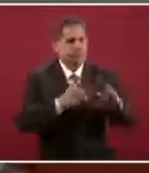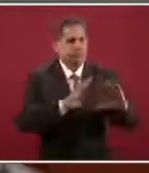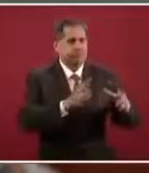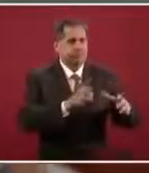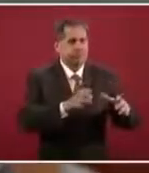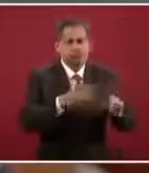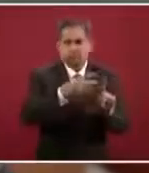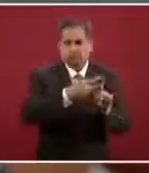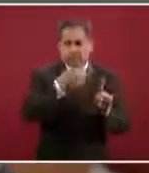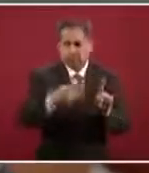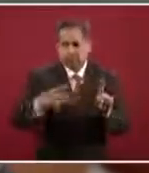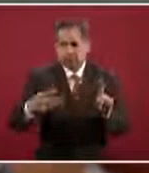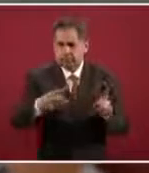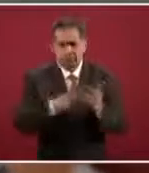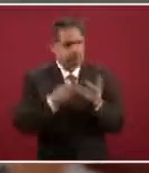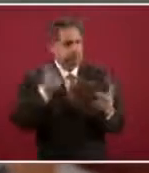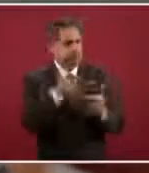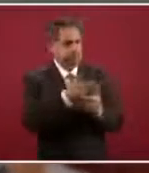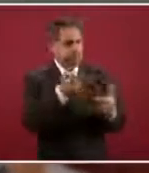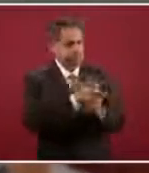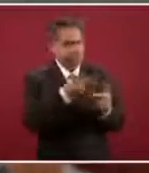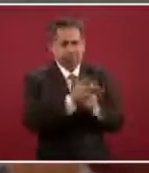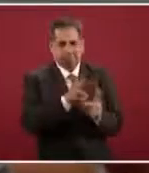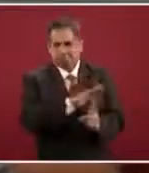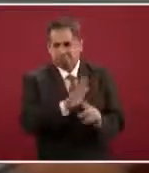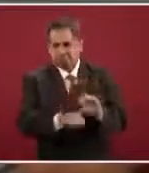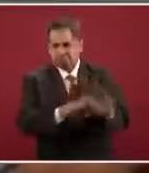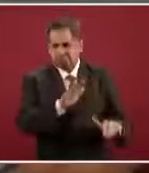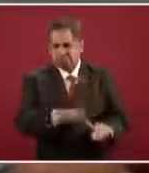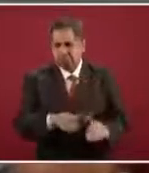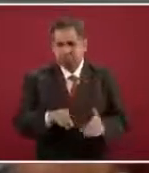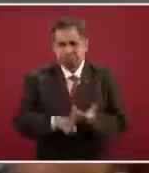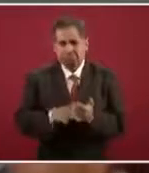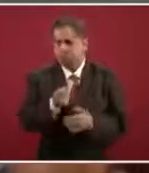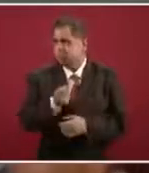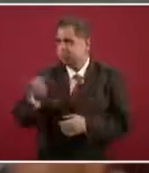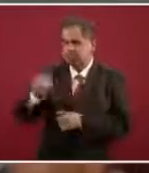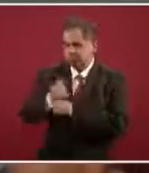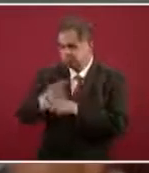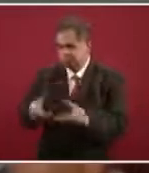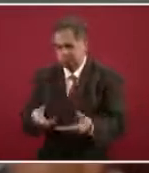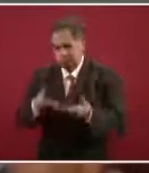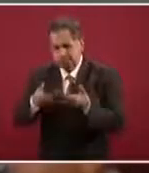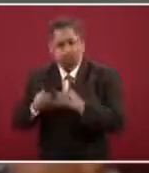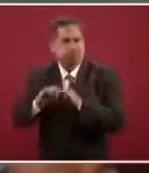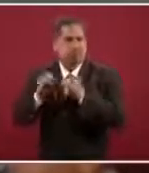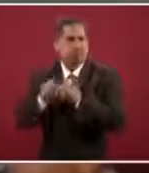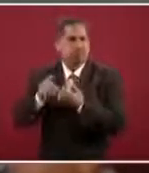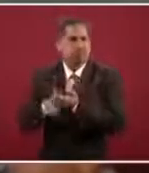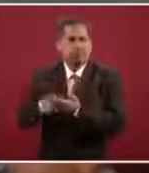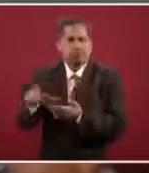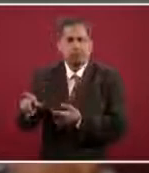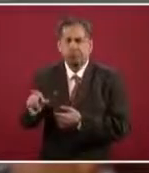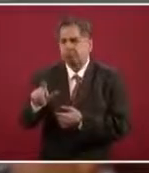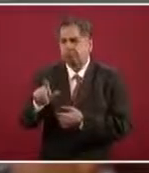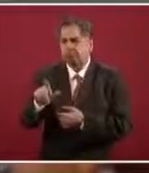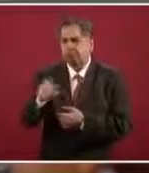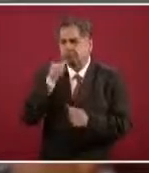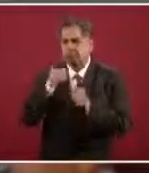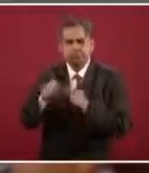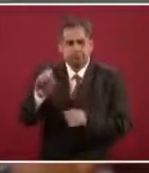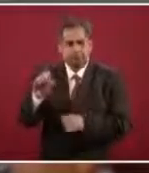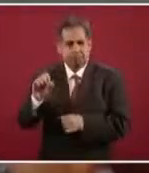comunidad LGBTTI en México, de acuerdo al informe Violencia Extrema presentado por la organización Letra S,